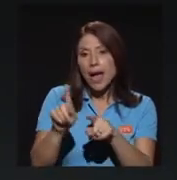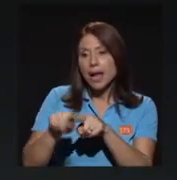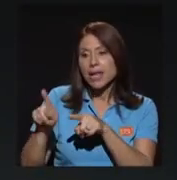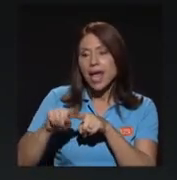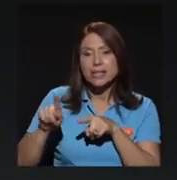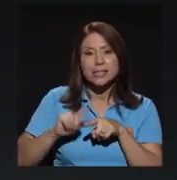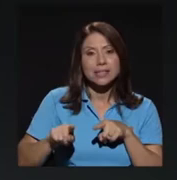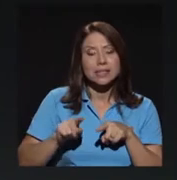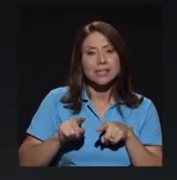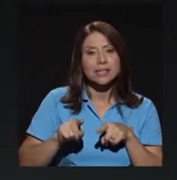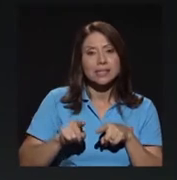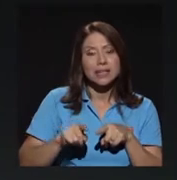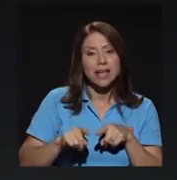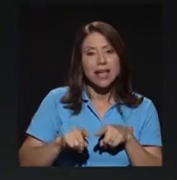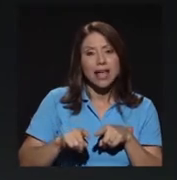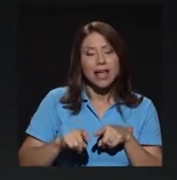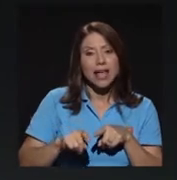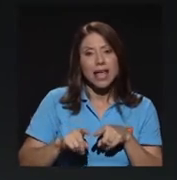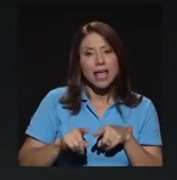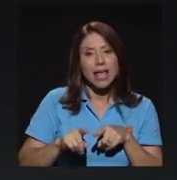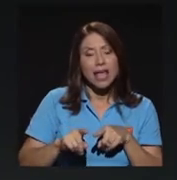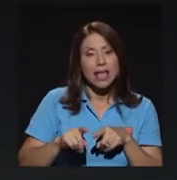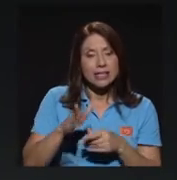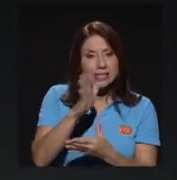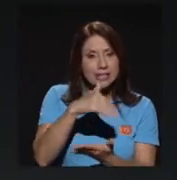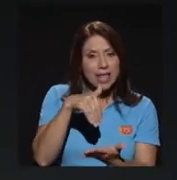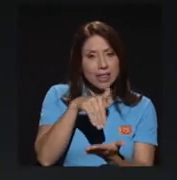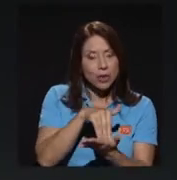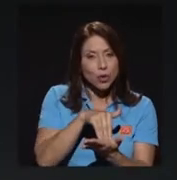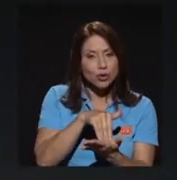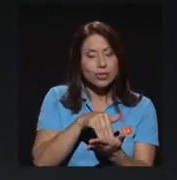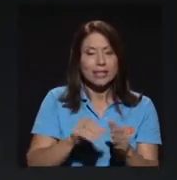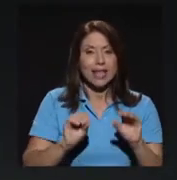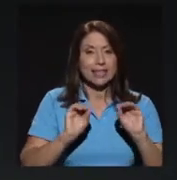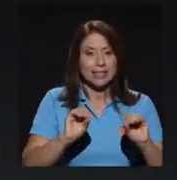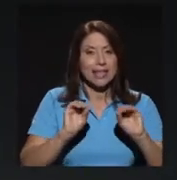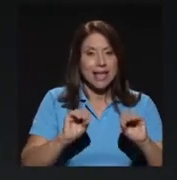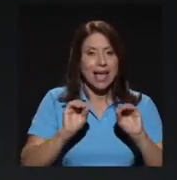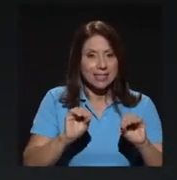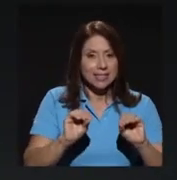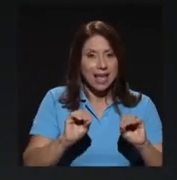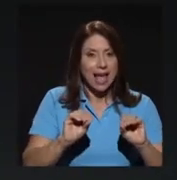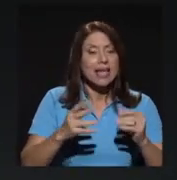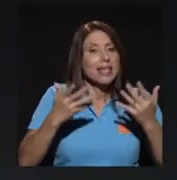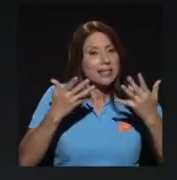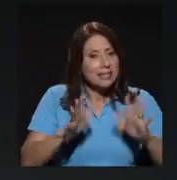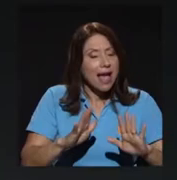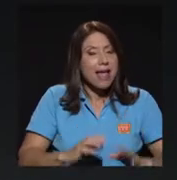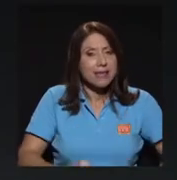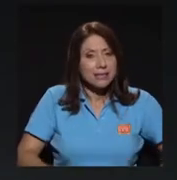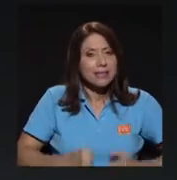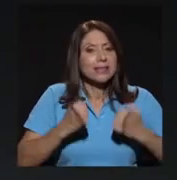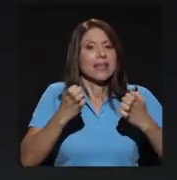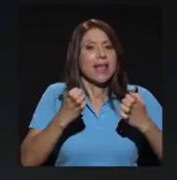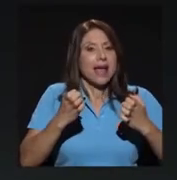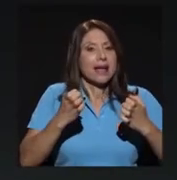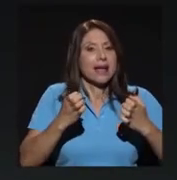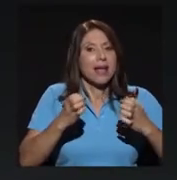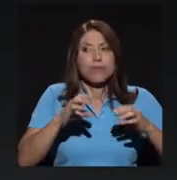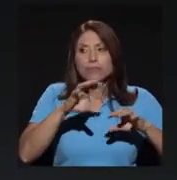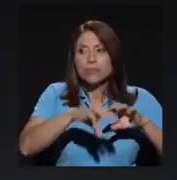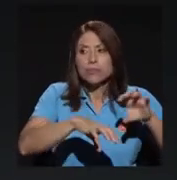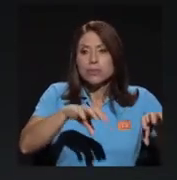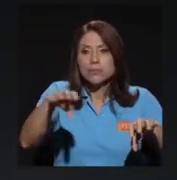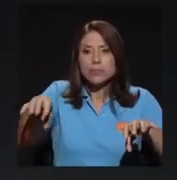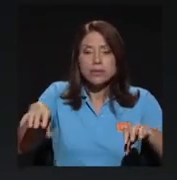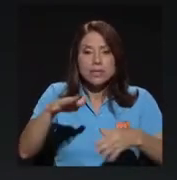varias centros de enseñanza que existían en la ciudad de san josé